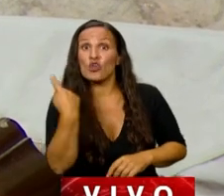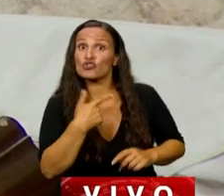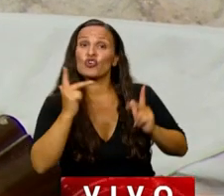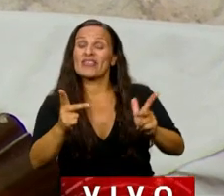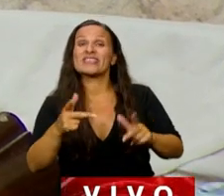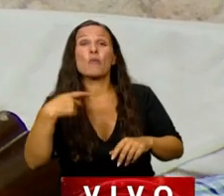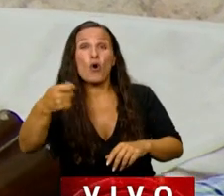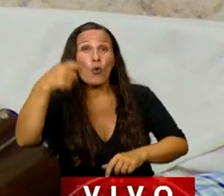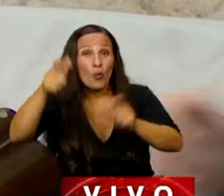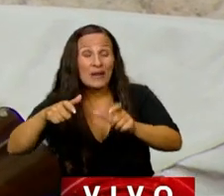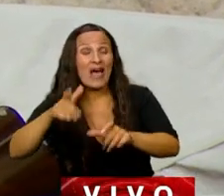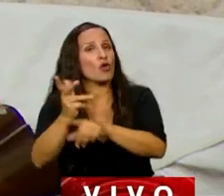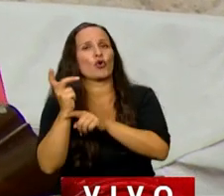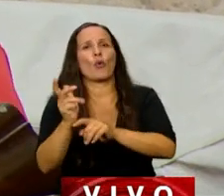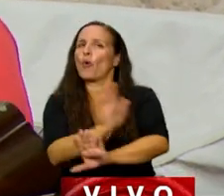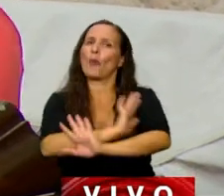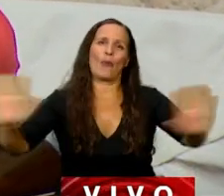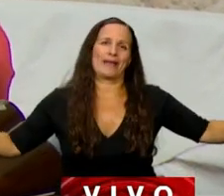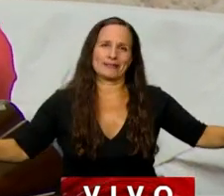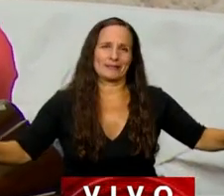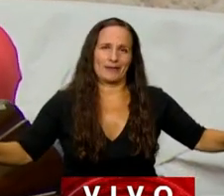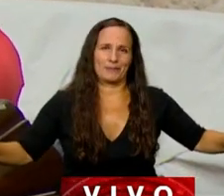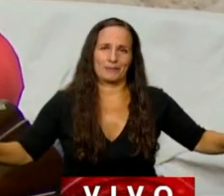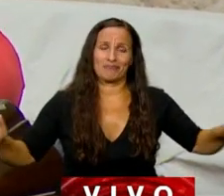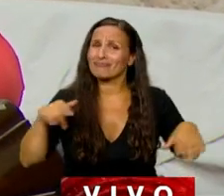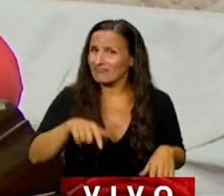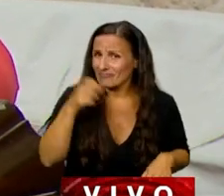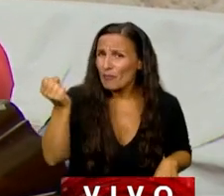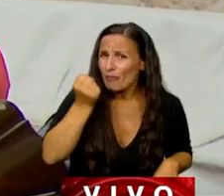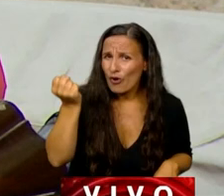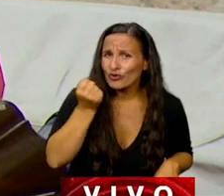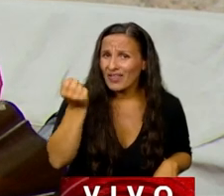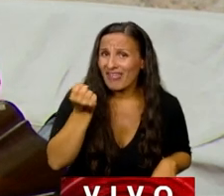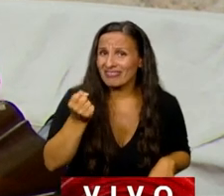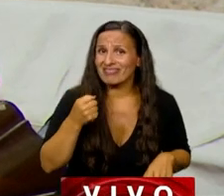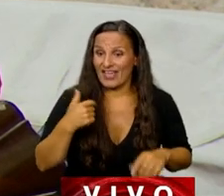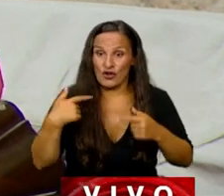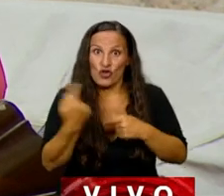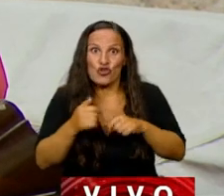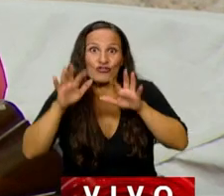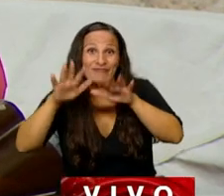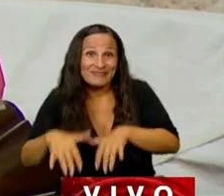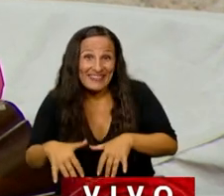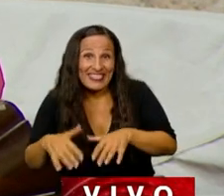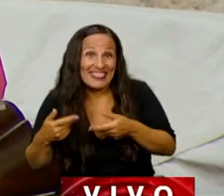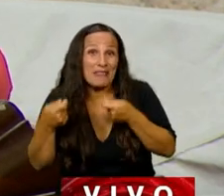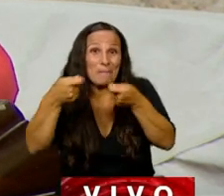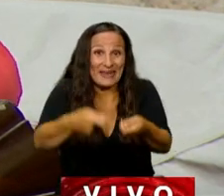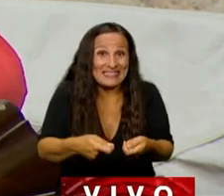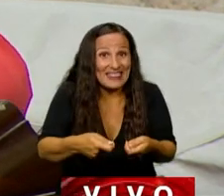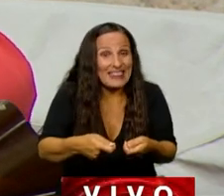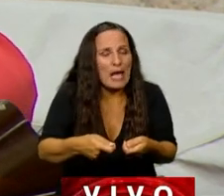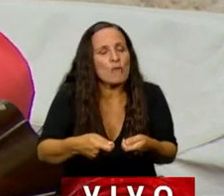los jubilados. Esto es importante y es el espíritu de este dictamen de minoría que estamos